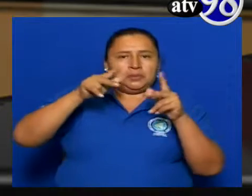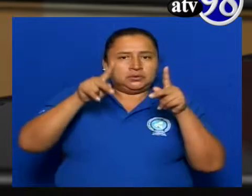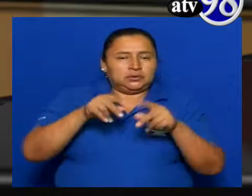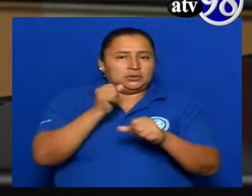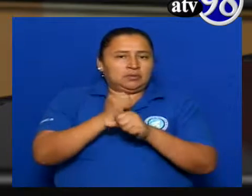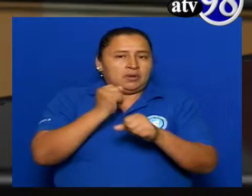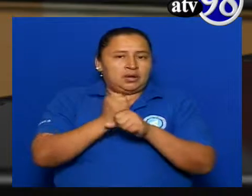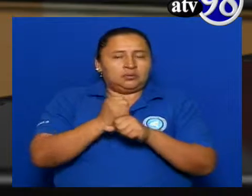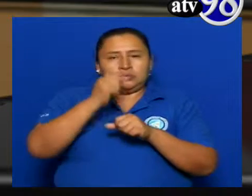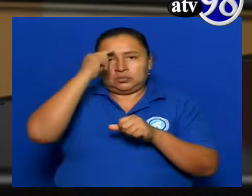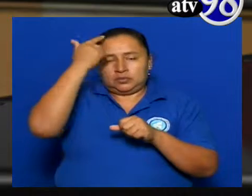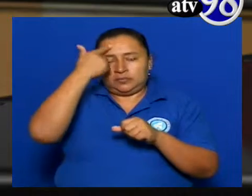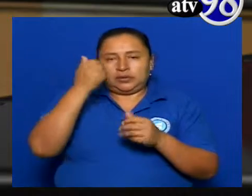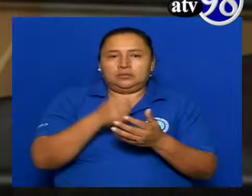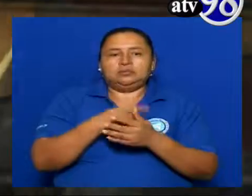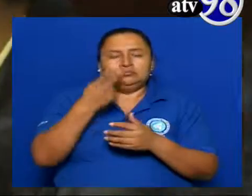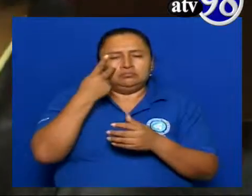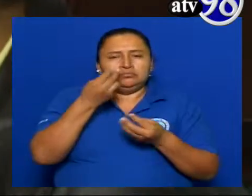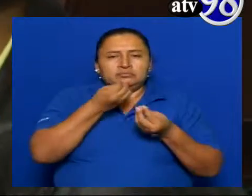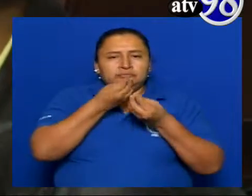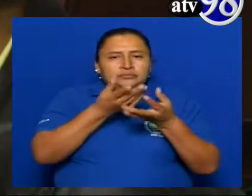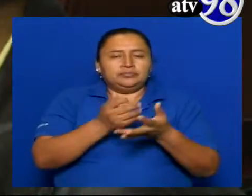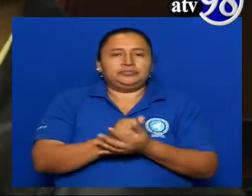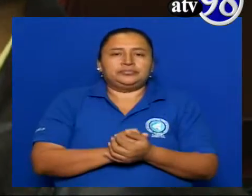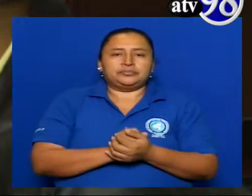continuación, sus declaraciones.